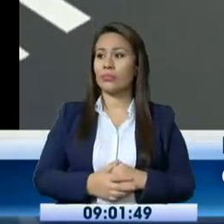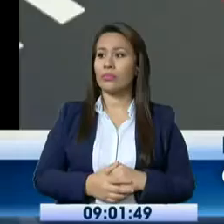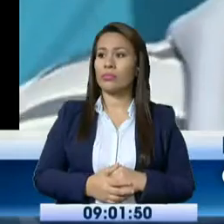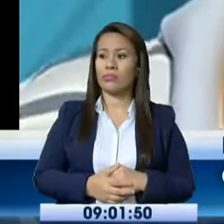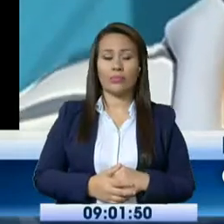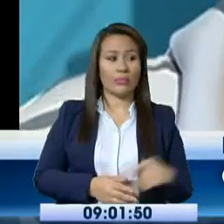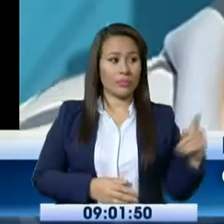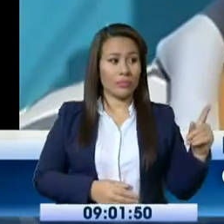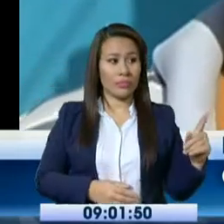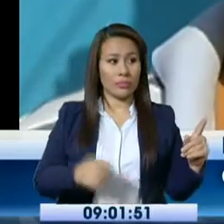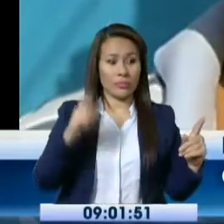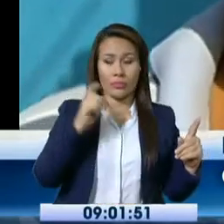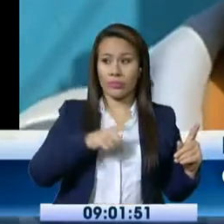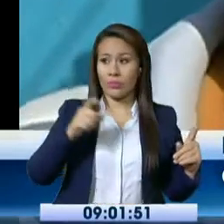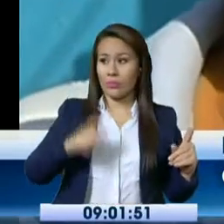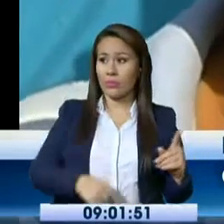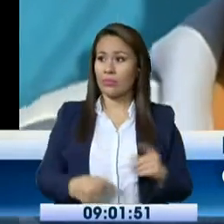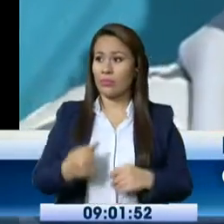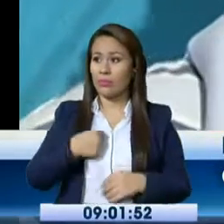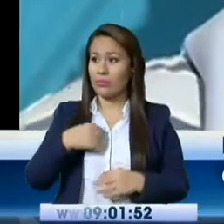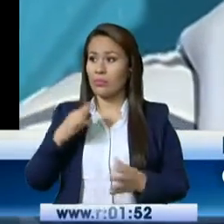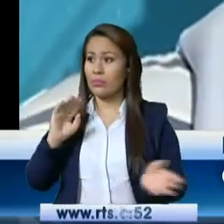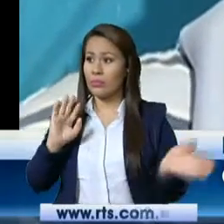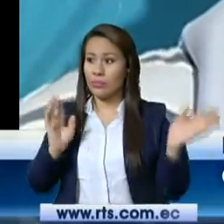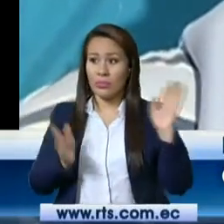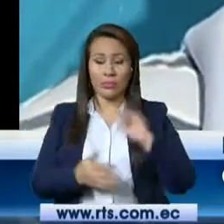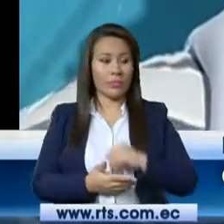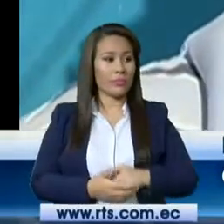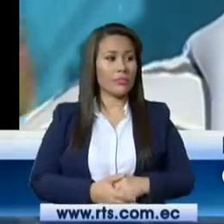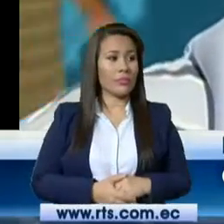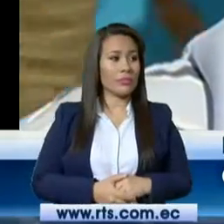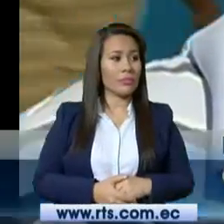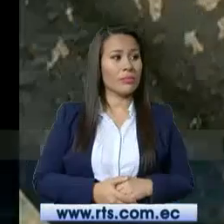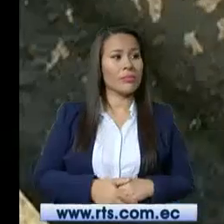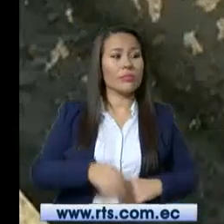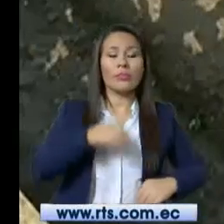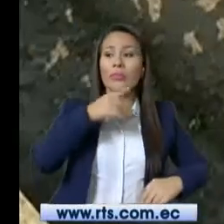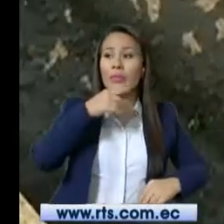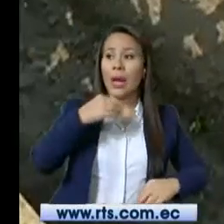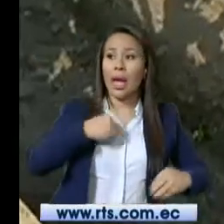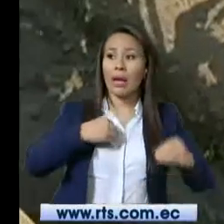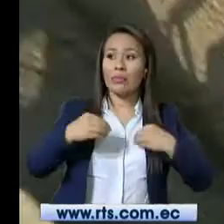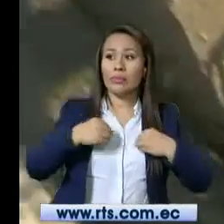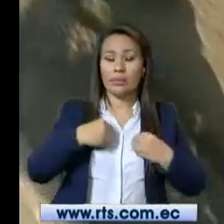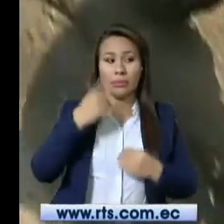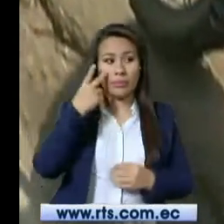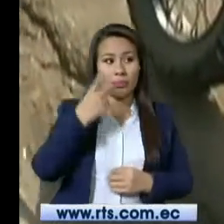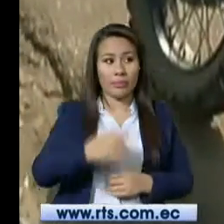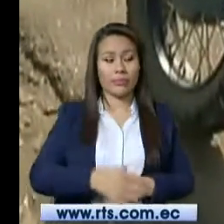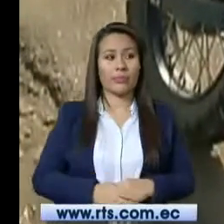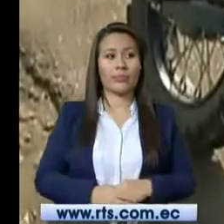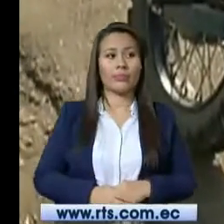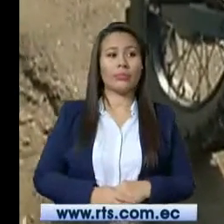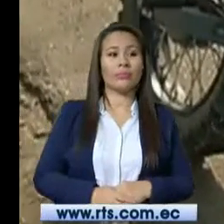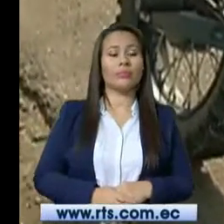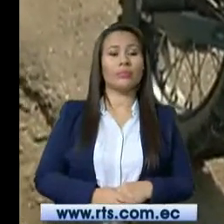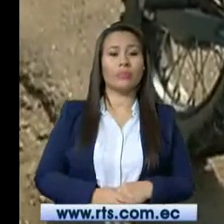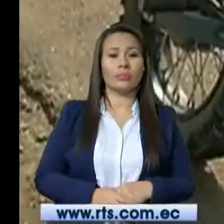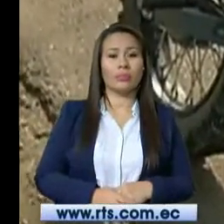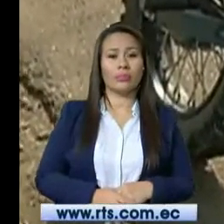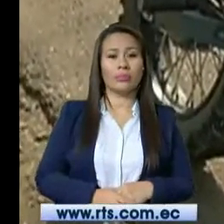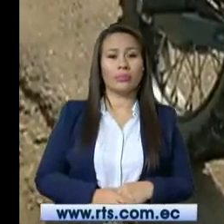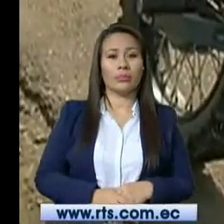vivo en este barrio, han habido muertos destrozados. Informó Enrique Muñoz.